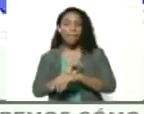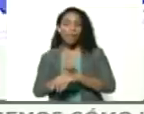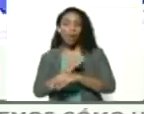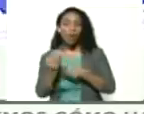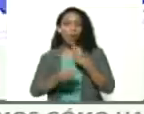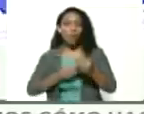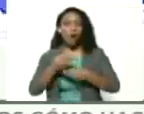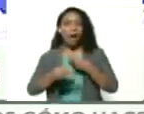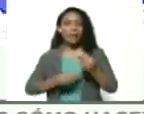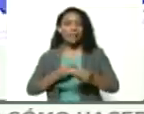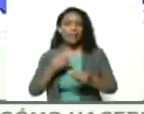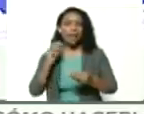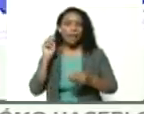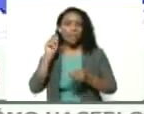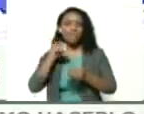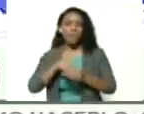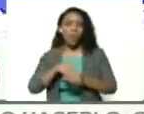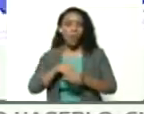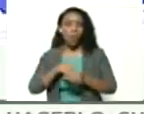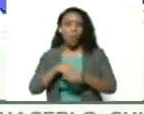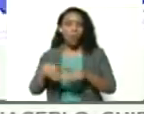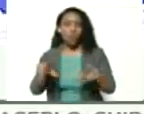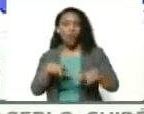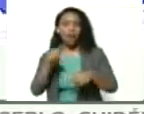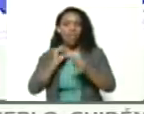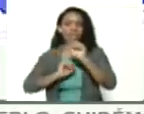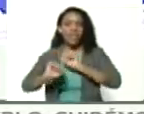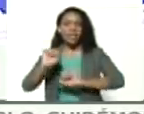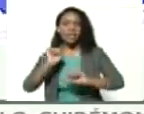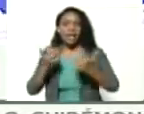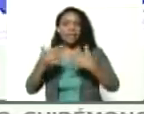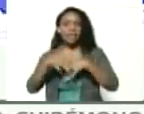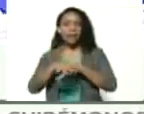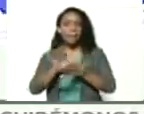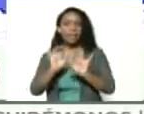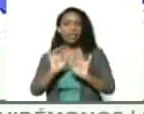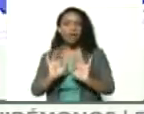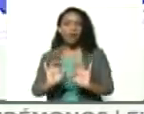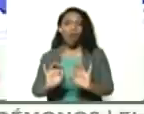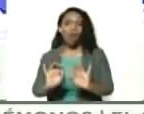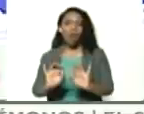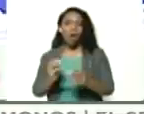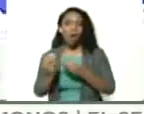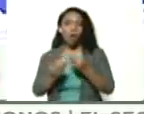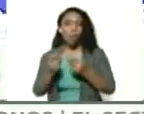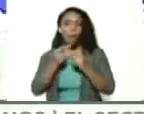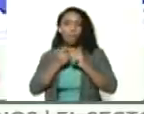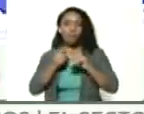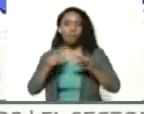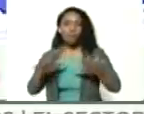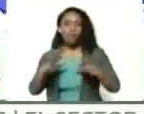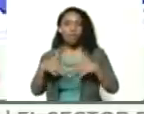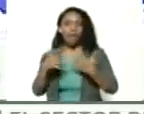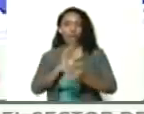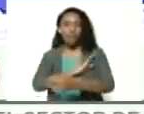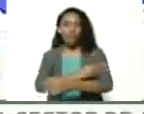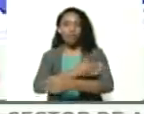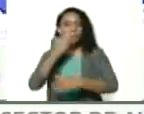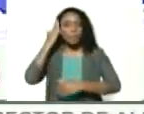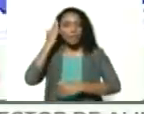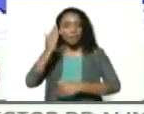la instalación de la nueva zona de defensa integral especial, cómo va el despliegue de fuerza